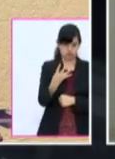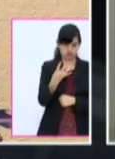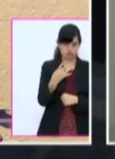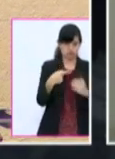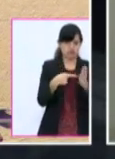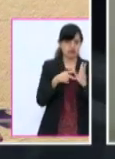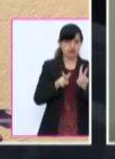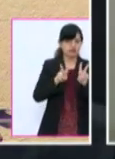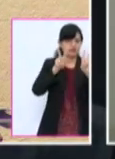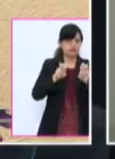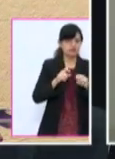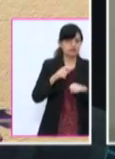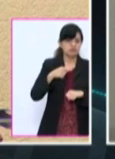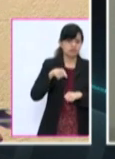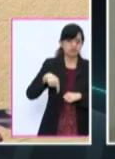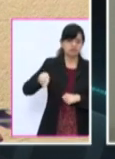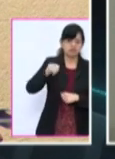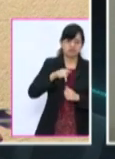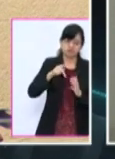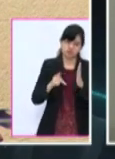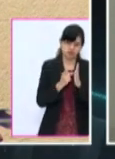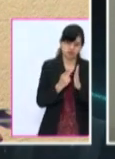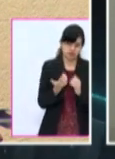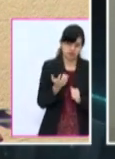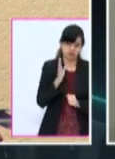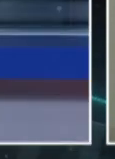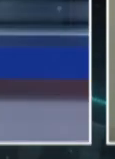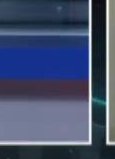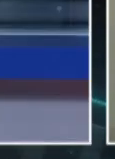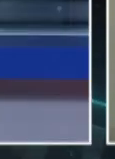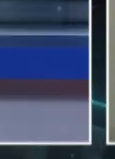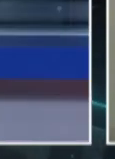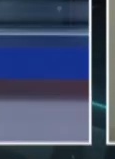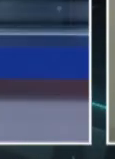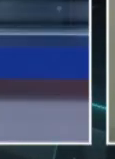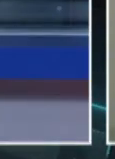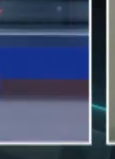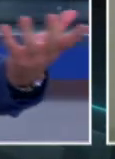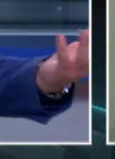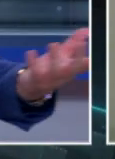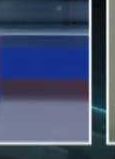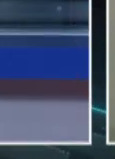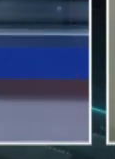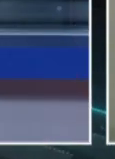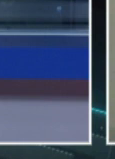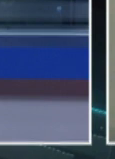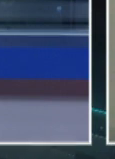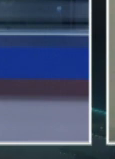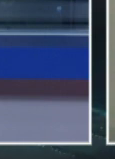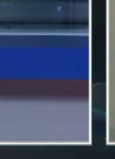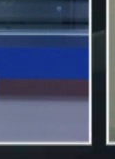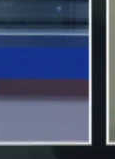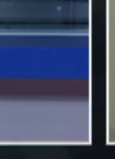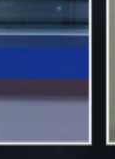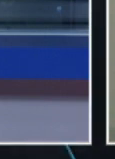tendrá que levantarse esta tercera encuesta. Oye, a ver, tú y yo estamos platicando a distancia, estamos platicando vía Zoom, ¿no? Por el tema de la pandemia. ¿Qué